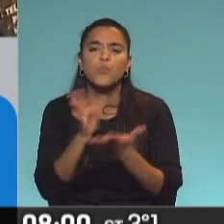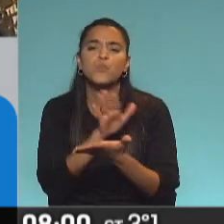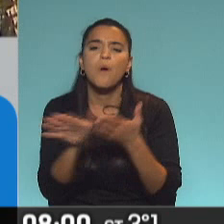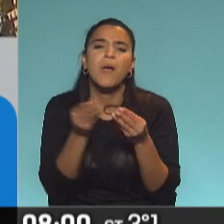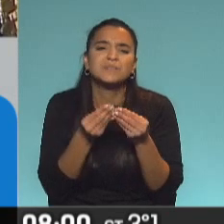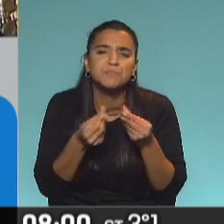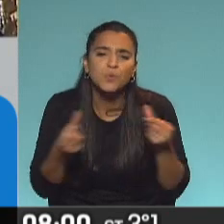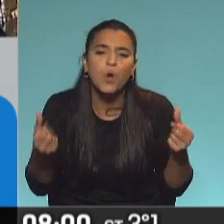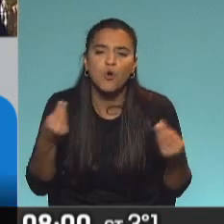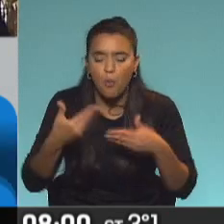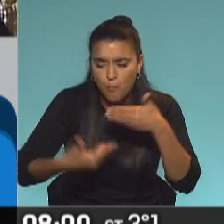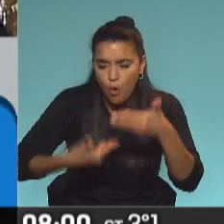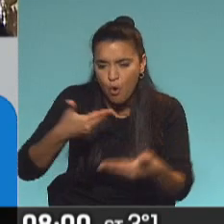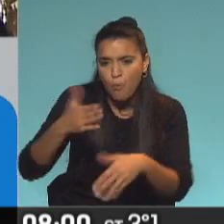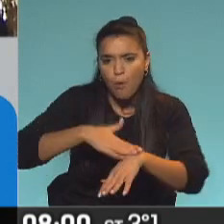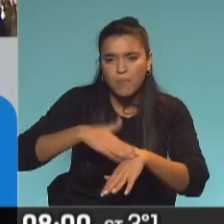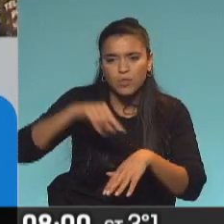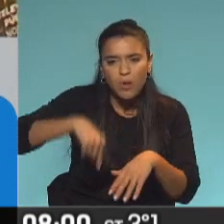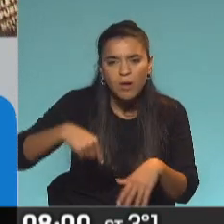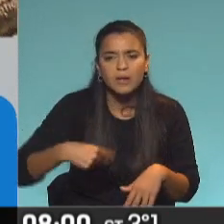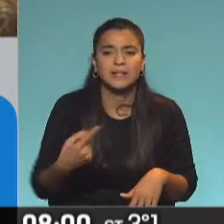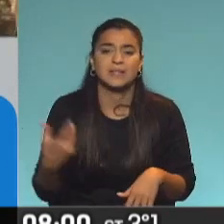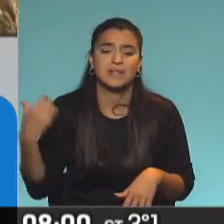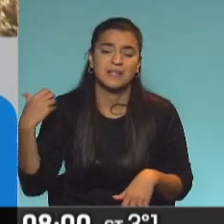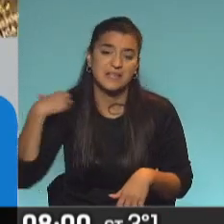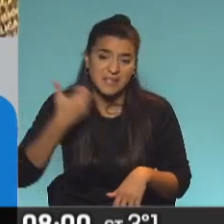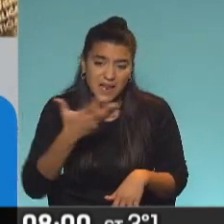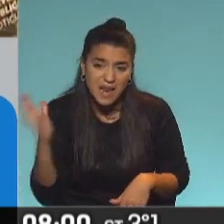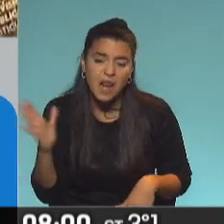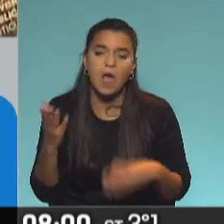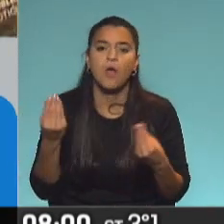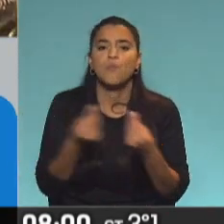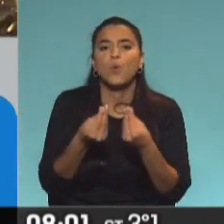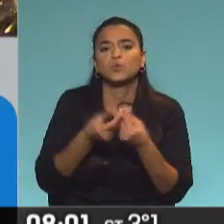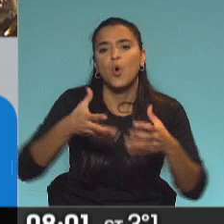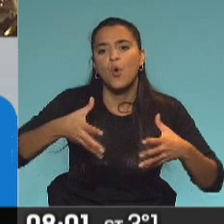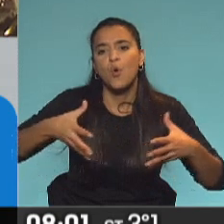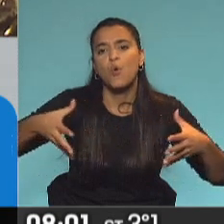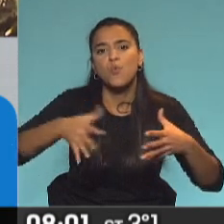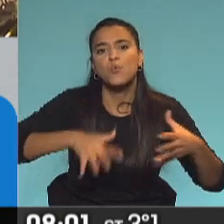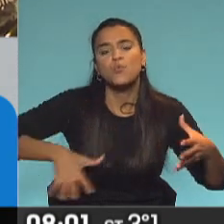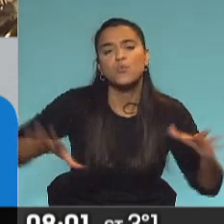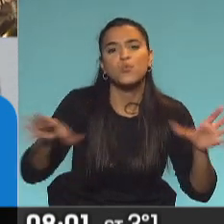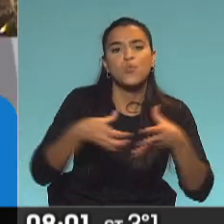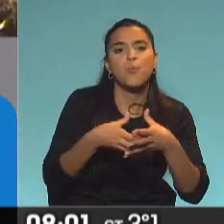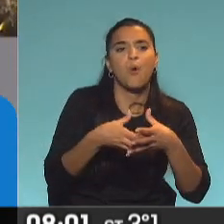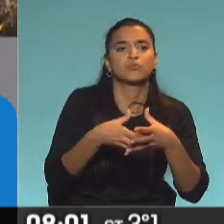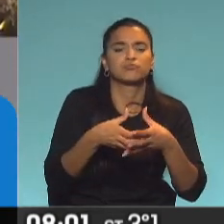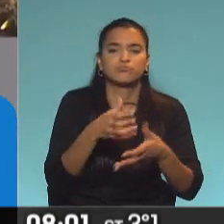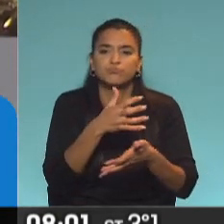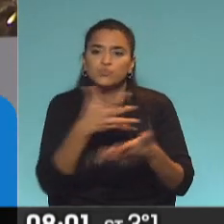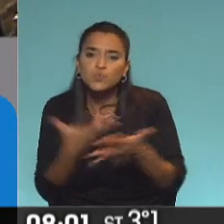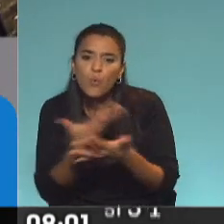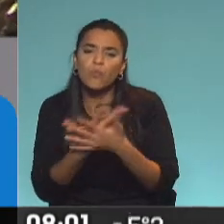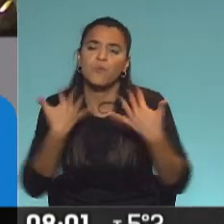cómo tratar de sobrellevar estos momentos que generalmente inducen a muchos grupos vulnerables o vulnerados en realidad a